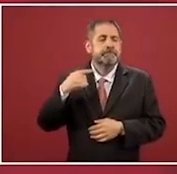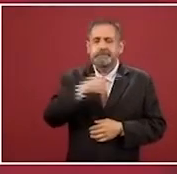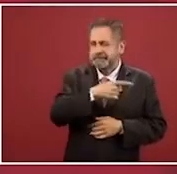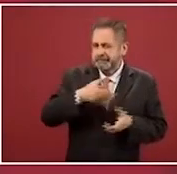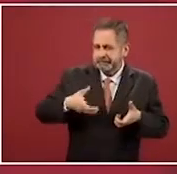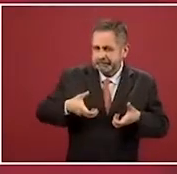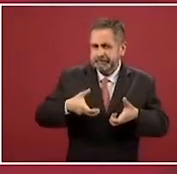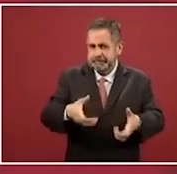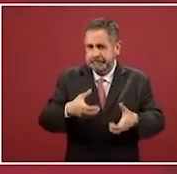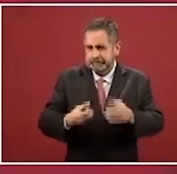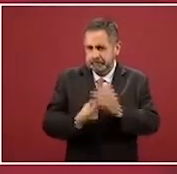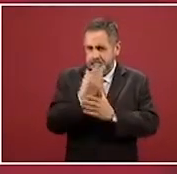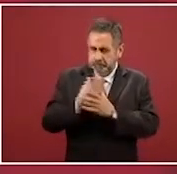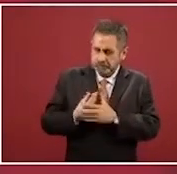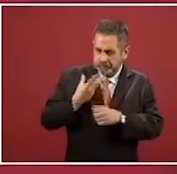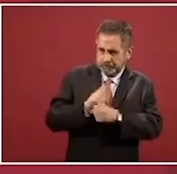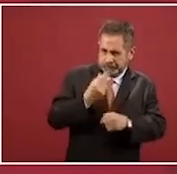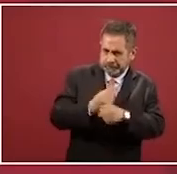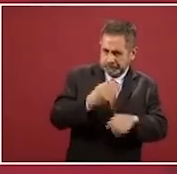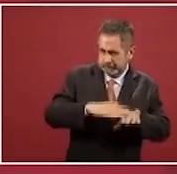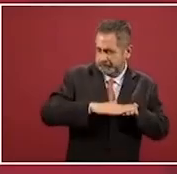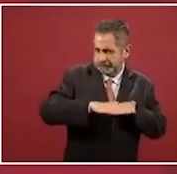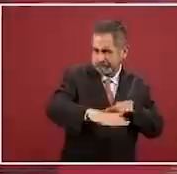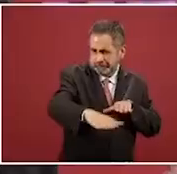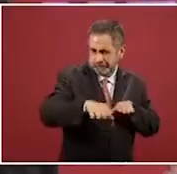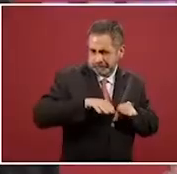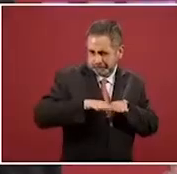contratación de mantenimiento de las